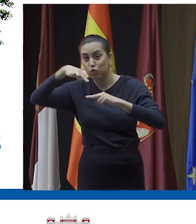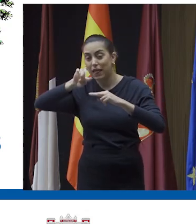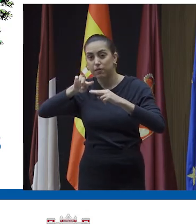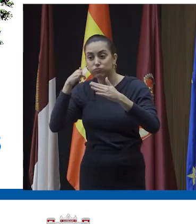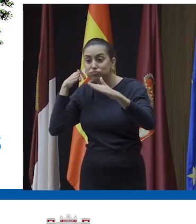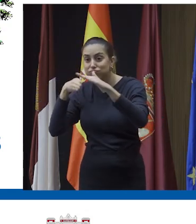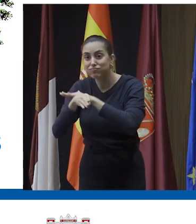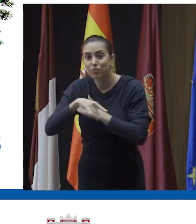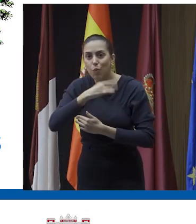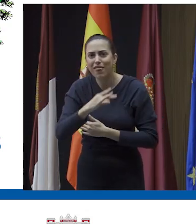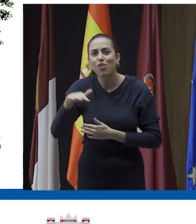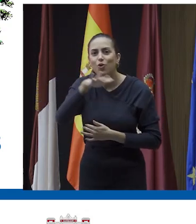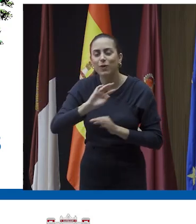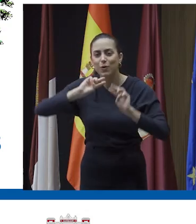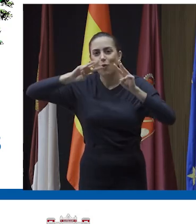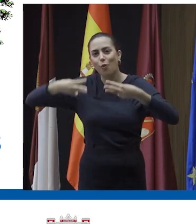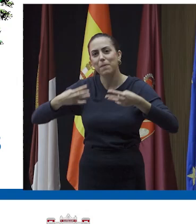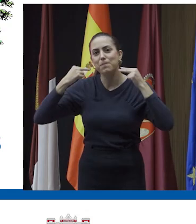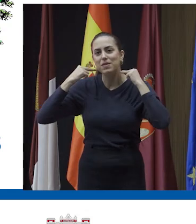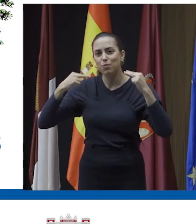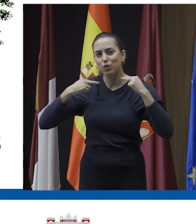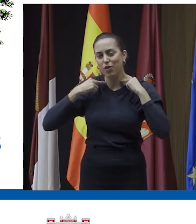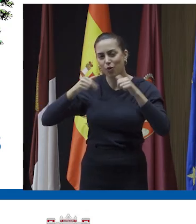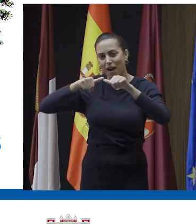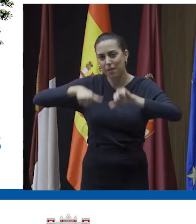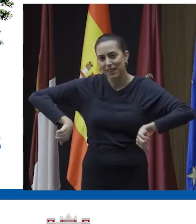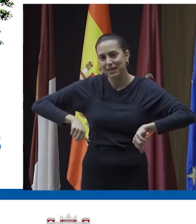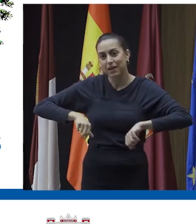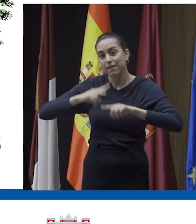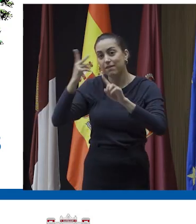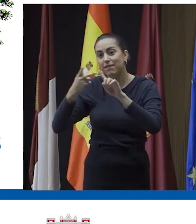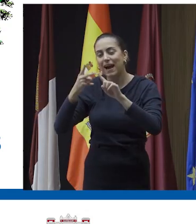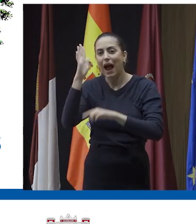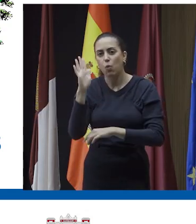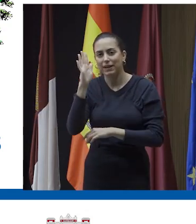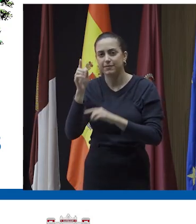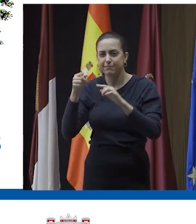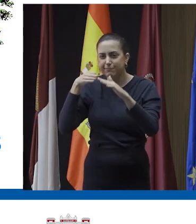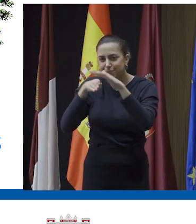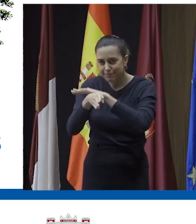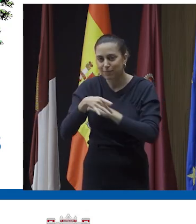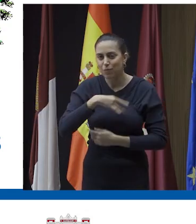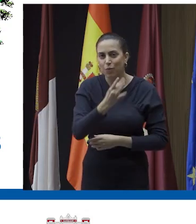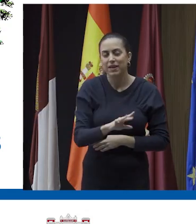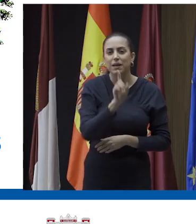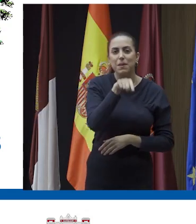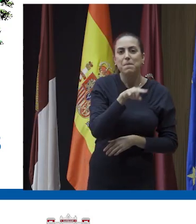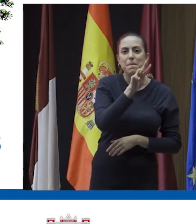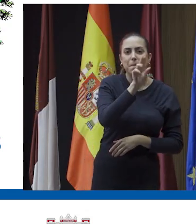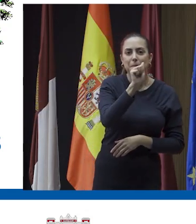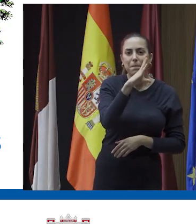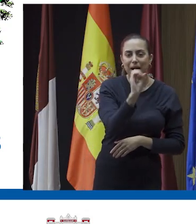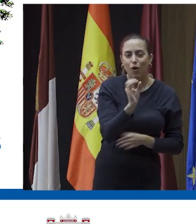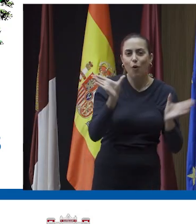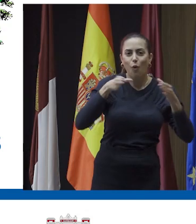podrán ver en la página web de la Diputación de Albacete y también de ALUEX. A Paco, de la Junta Directiva de ALUEX, con todas